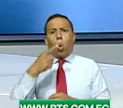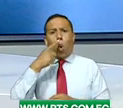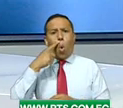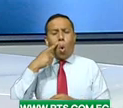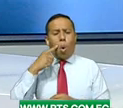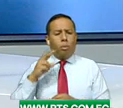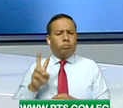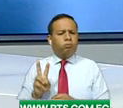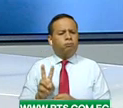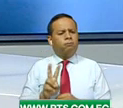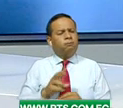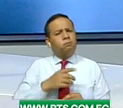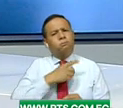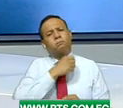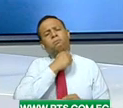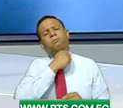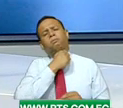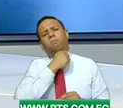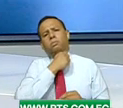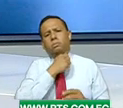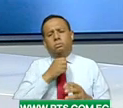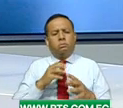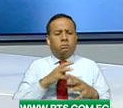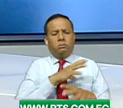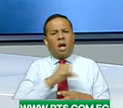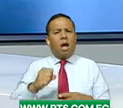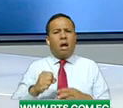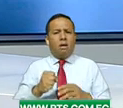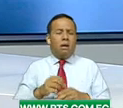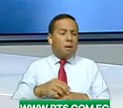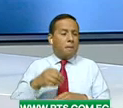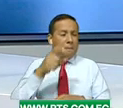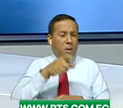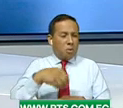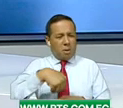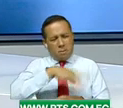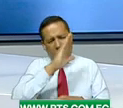el noroeste de Guayaquil. La víctima se encuentra hospitalizada, mientras que el